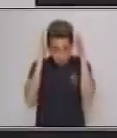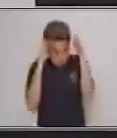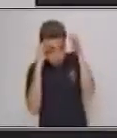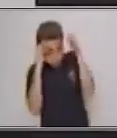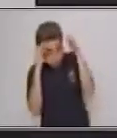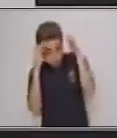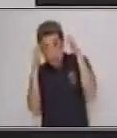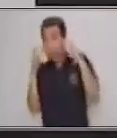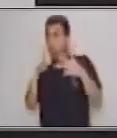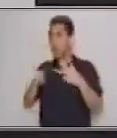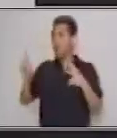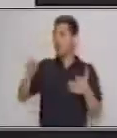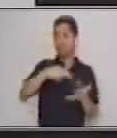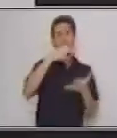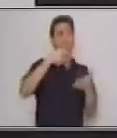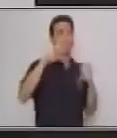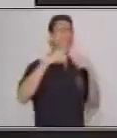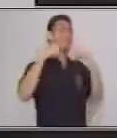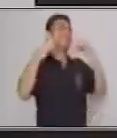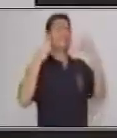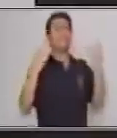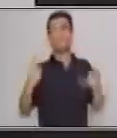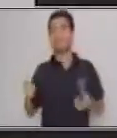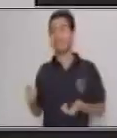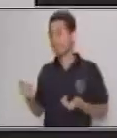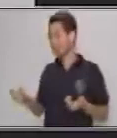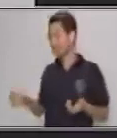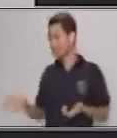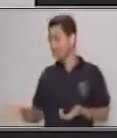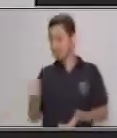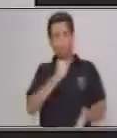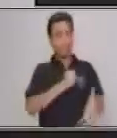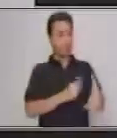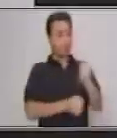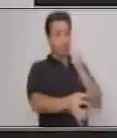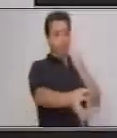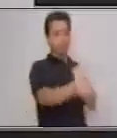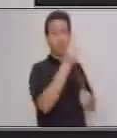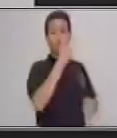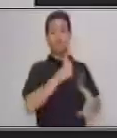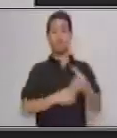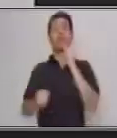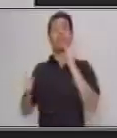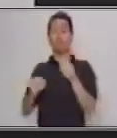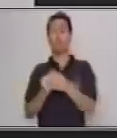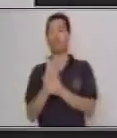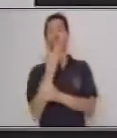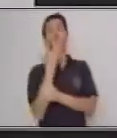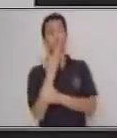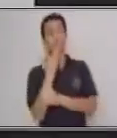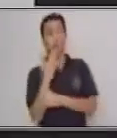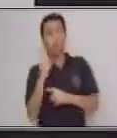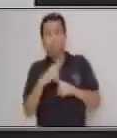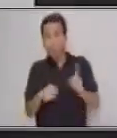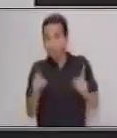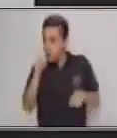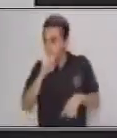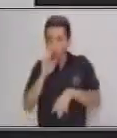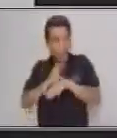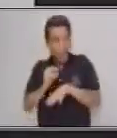cortar flores como si quisiera como que si fueran todas de ella, pero sin pedirle permiso a